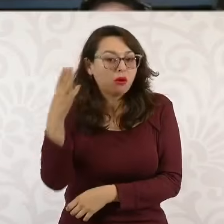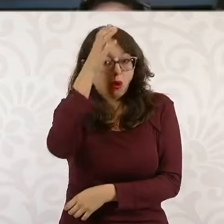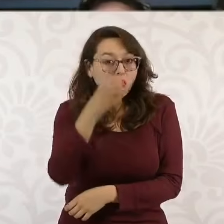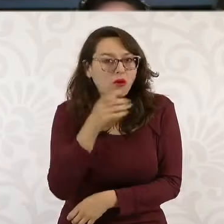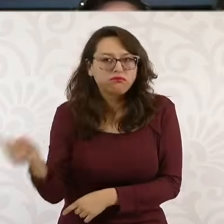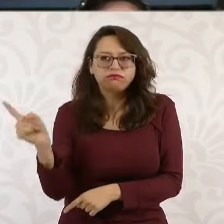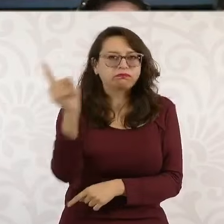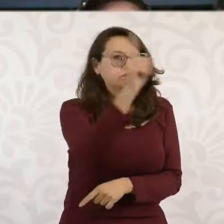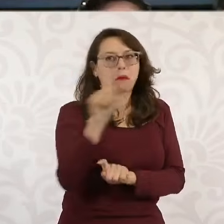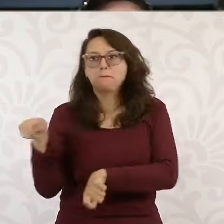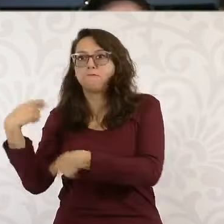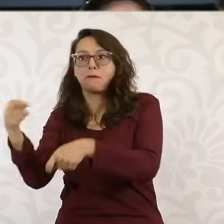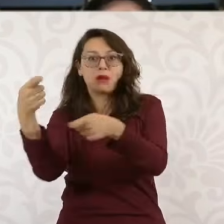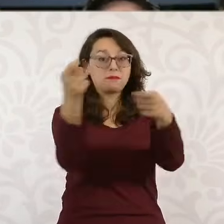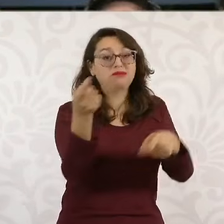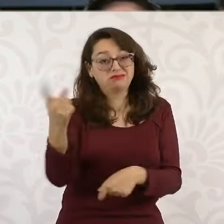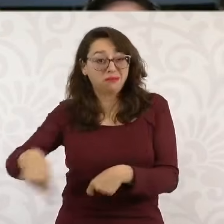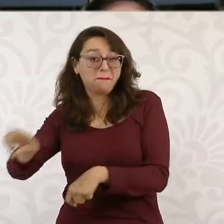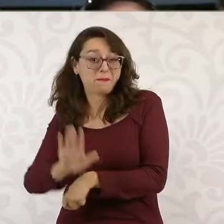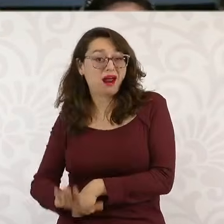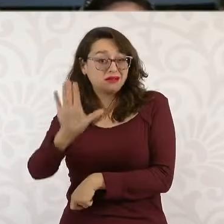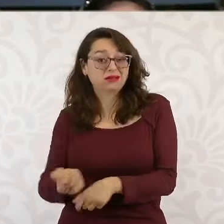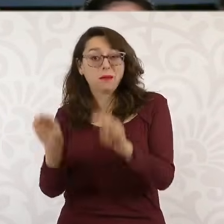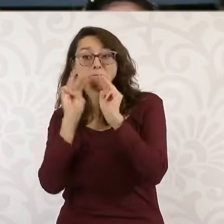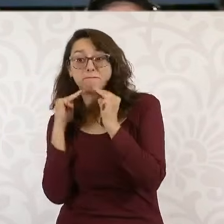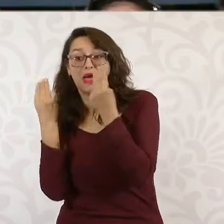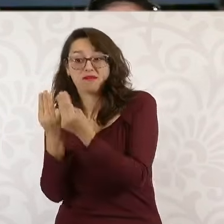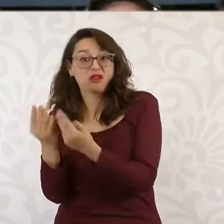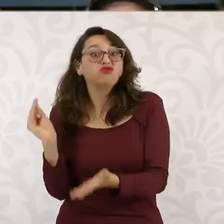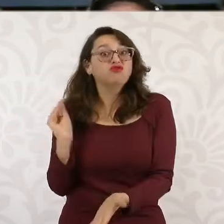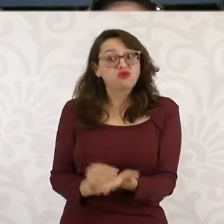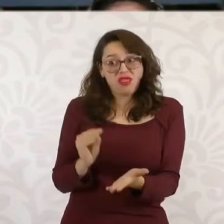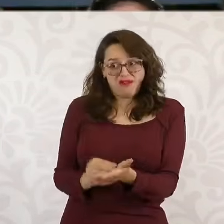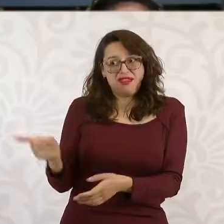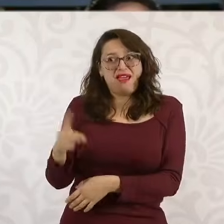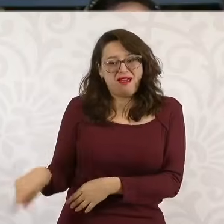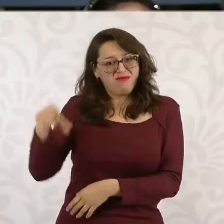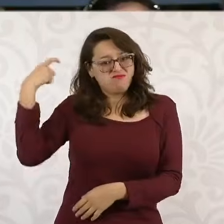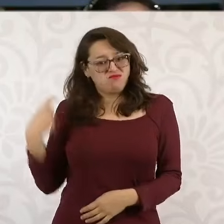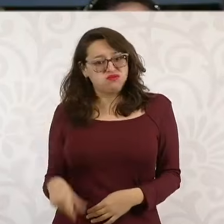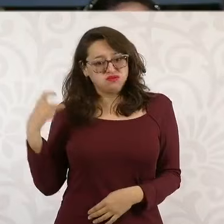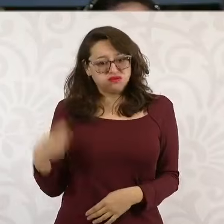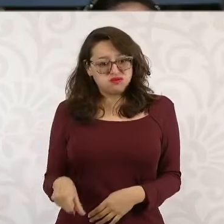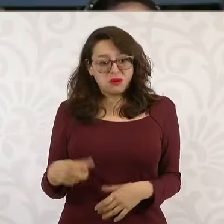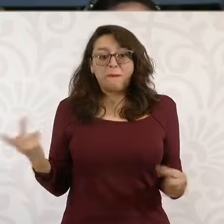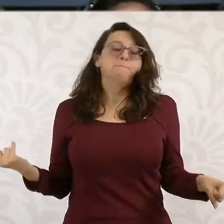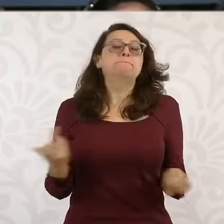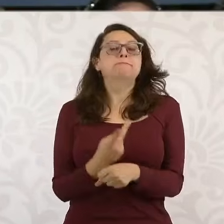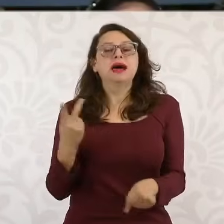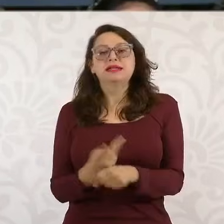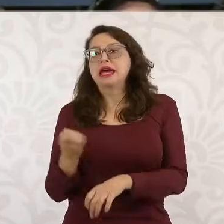casta dorada que al día de hoy, bueno, pues ganan salarios exorbitantes. Preguntarle qué va a suceder con los OPLES,